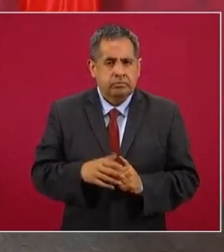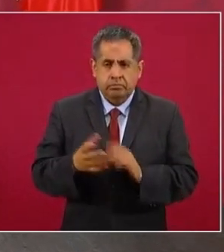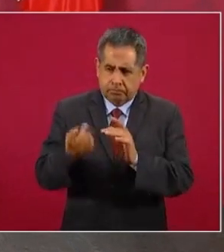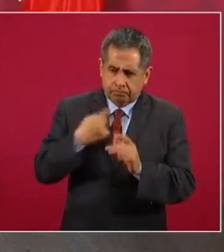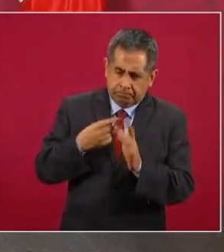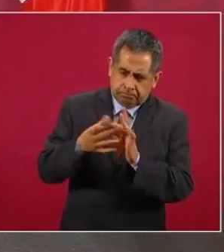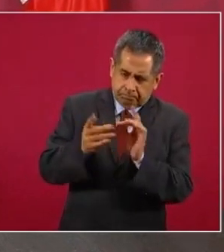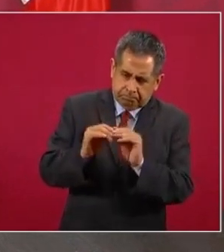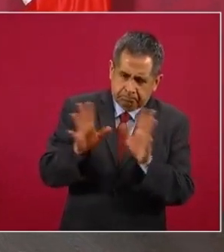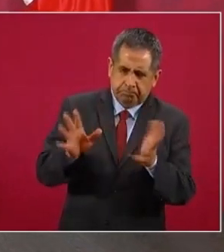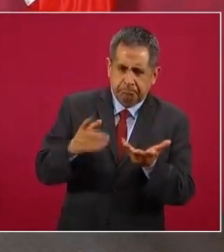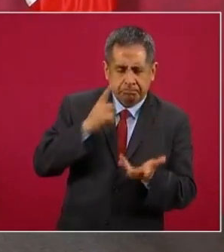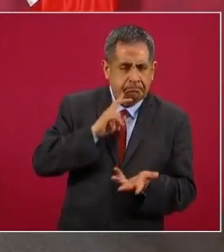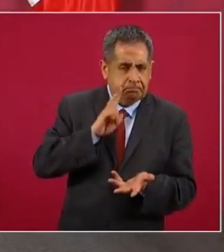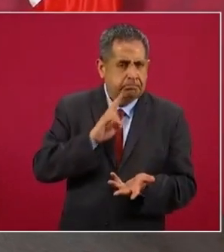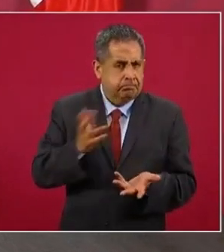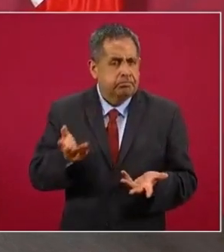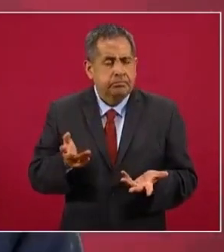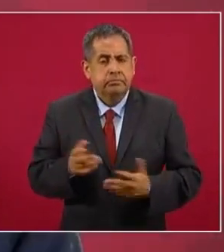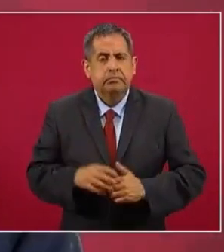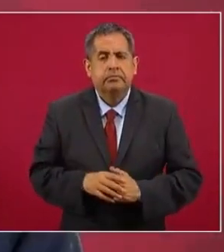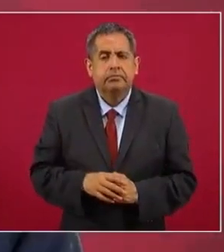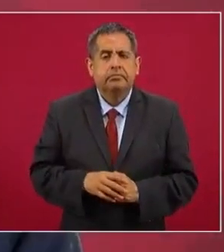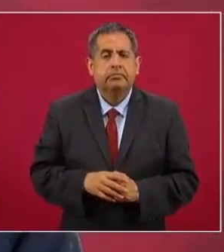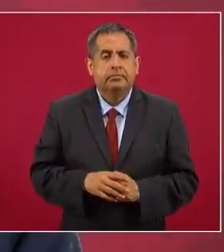aclare lo que sucedió.